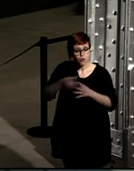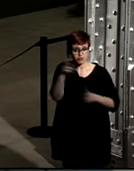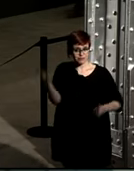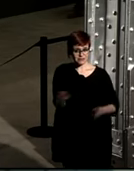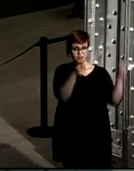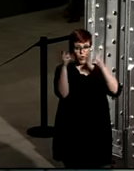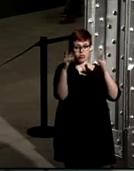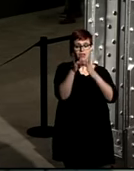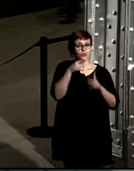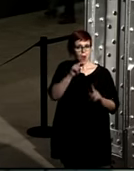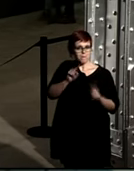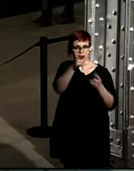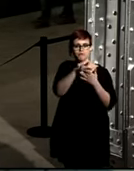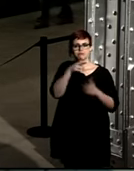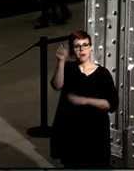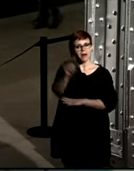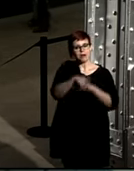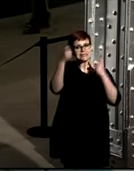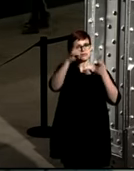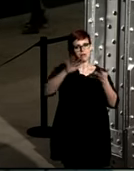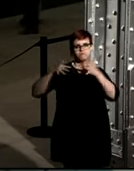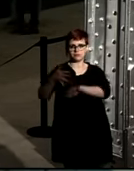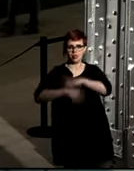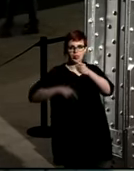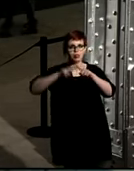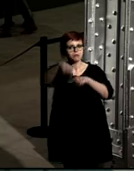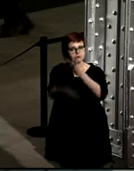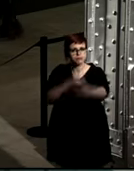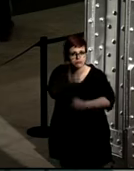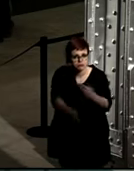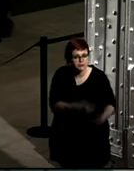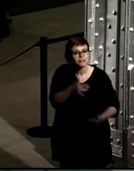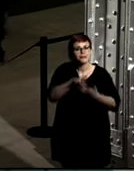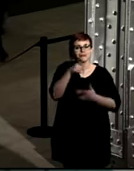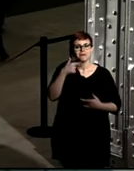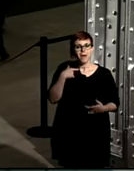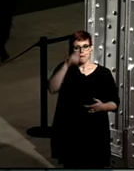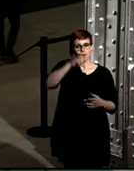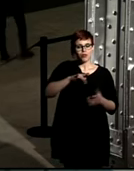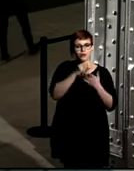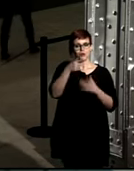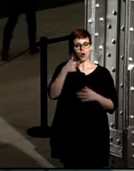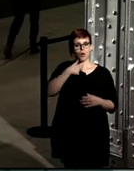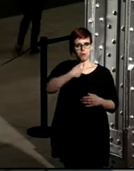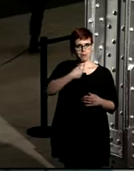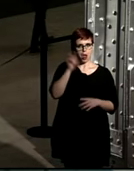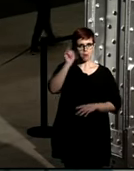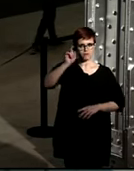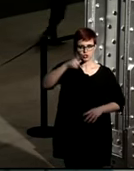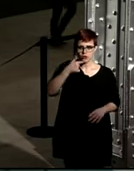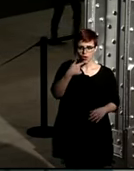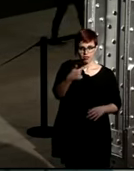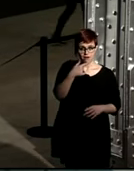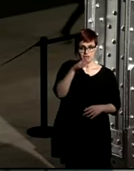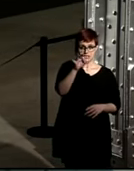es el primer giro de la película, que es el detonante de todo lo que pasa, que él está hablando con otro profesor y yo le dije